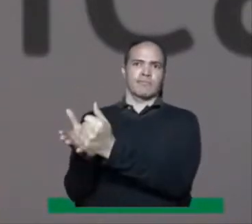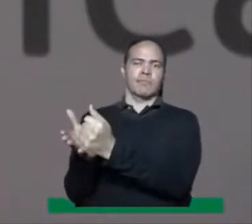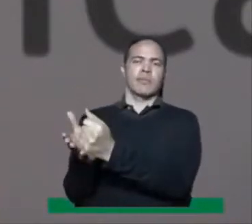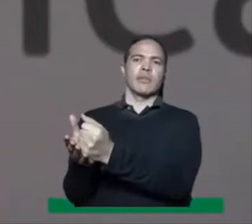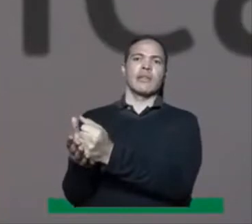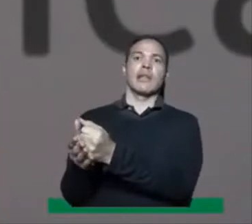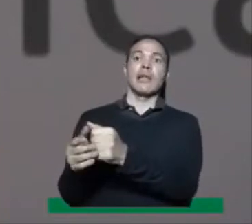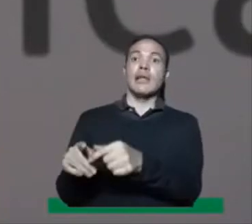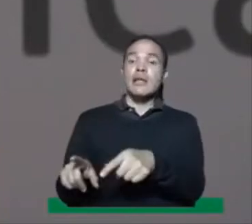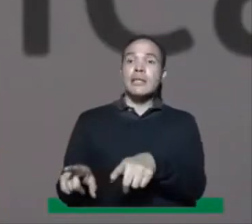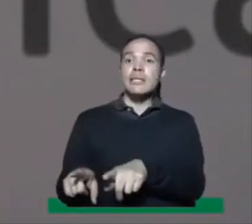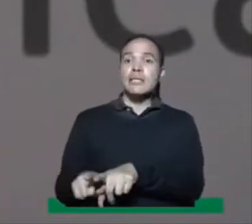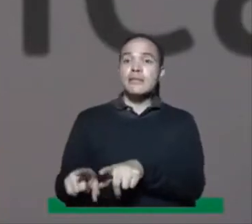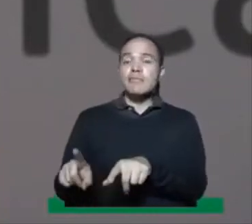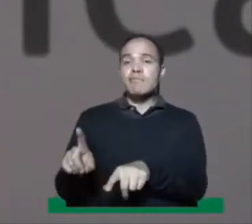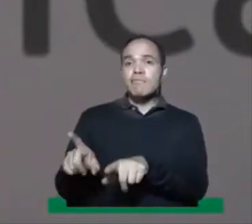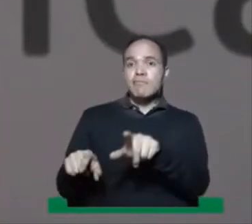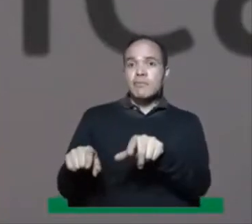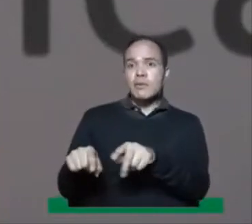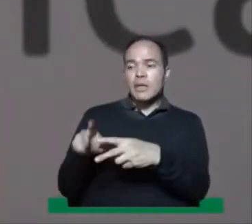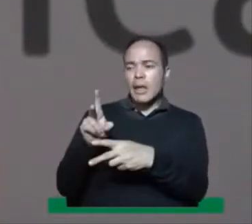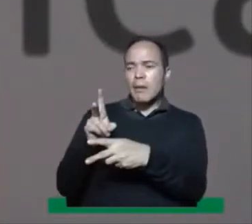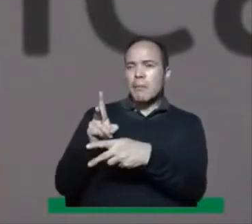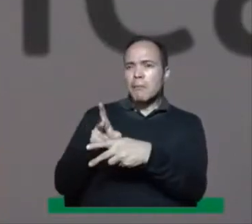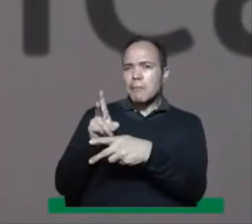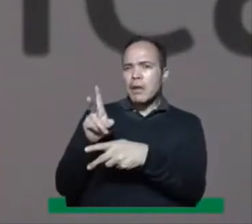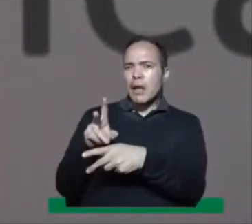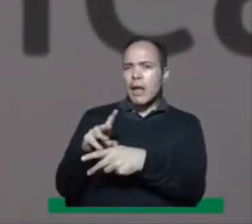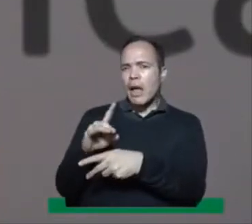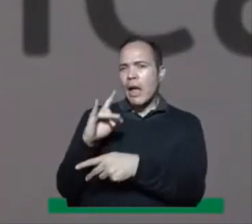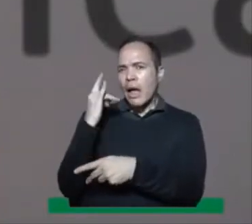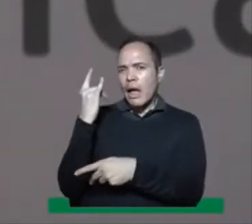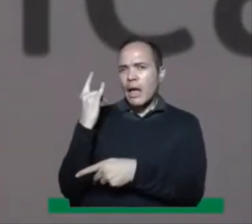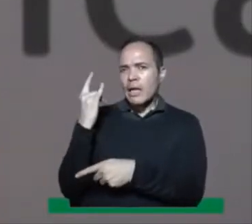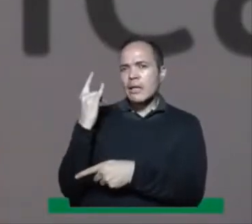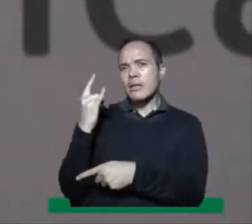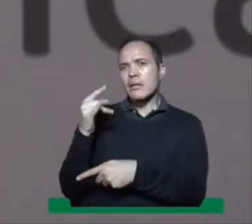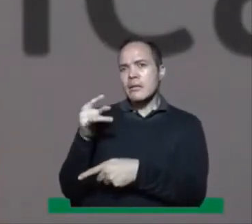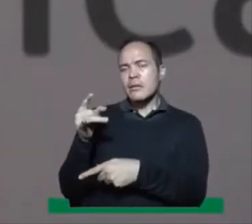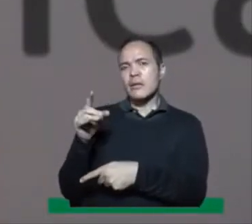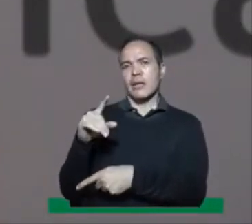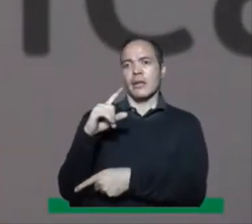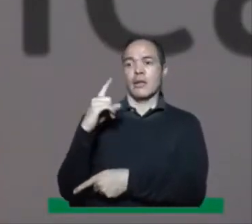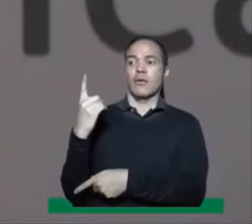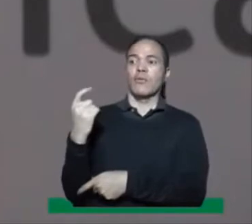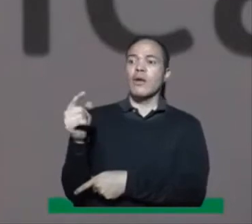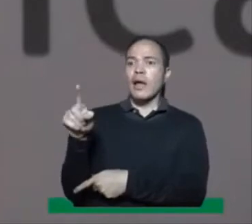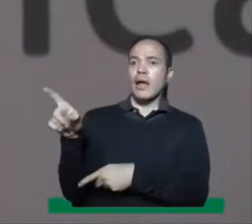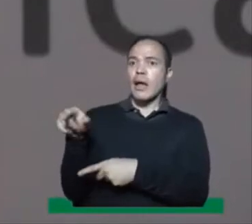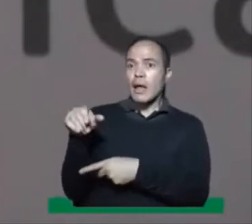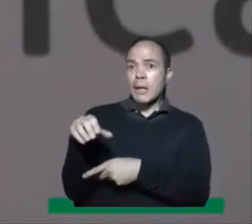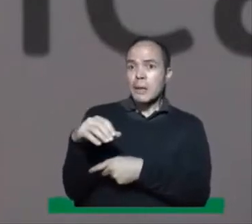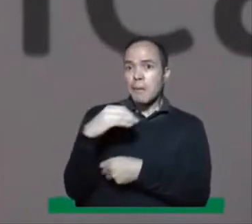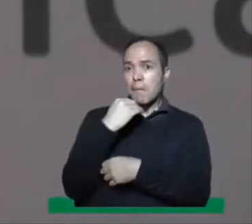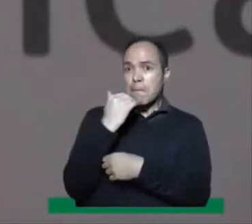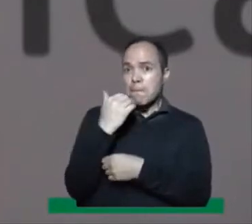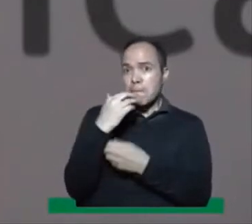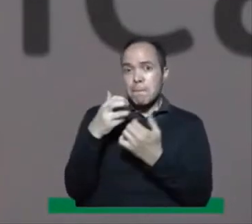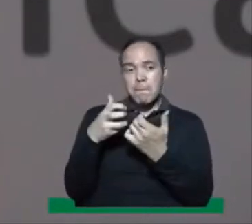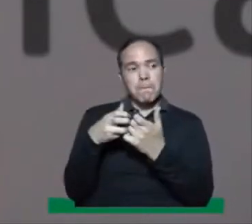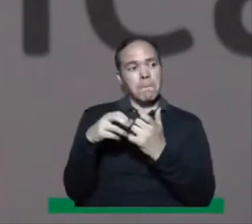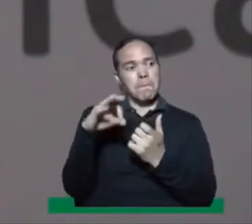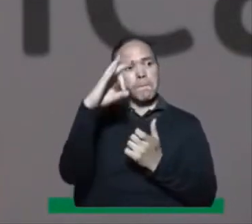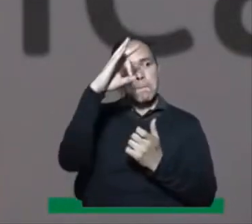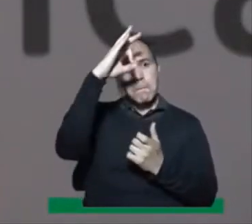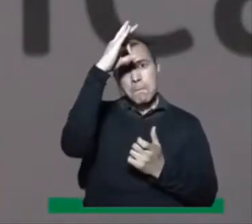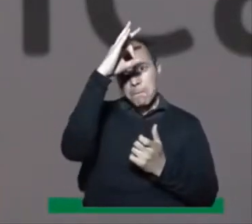es ese que no sea la gente no sienta que es parte del beneficio que no conozca qué pero no